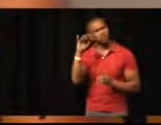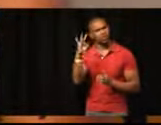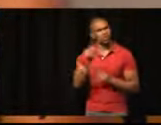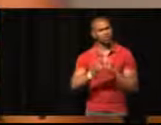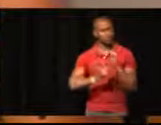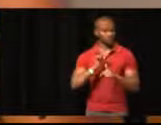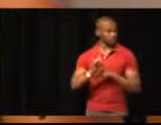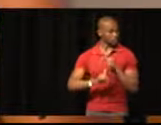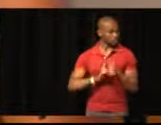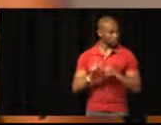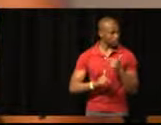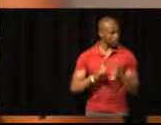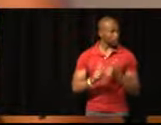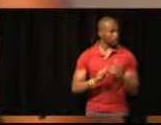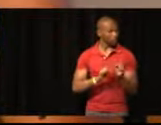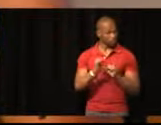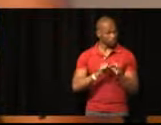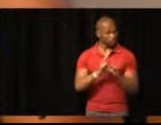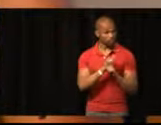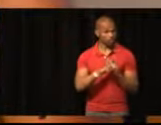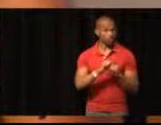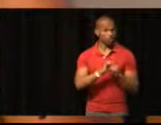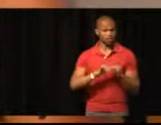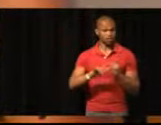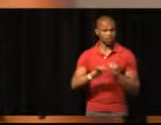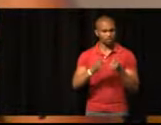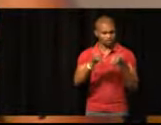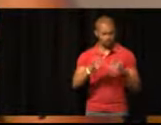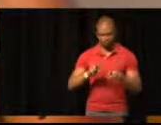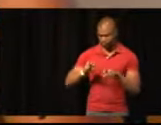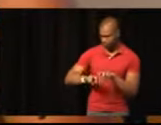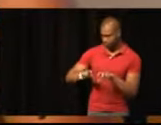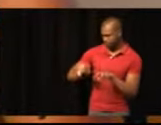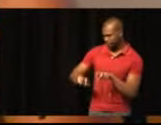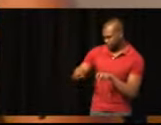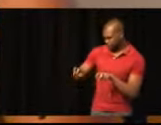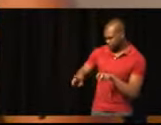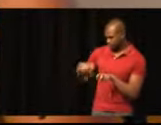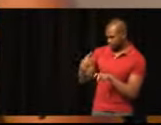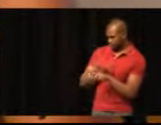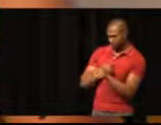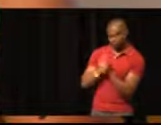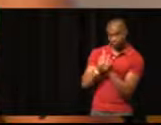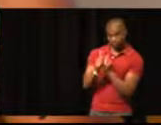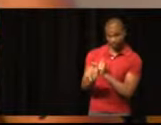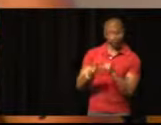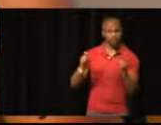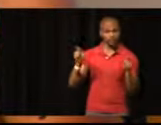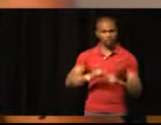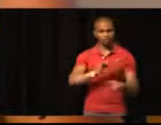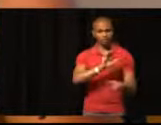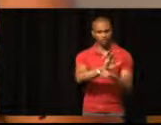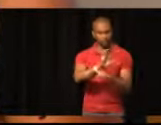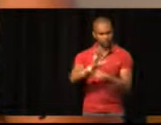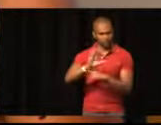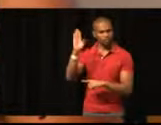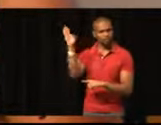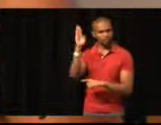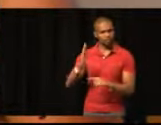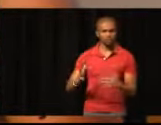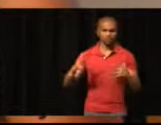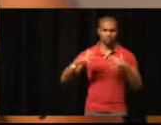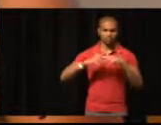que a partir del trabajo de las organizaciones de la sociedad civil, como se presentó aquí en la mesa, a través del deporte podamos